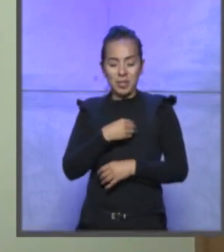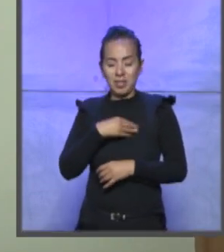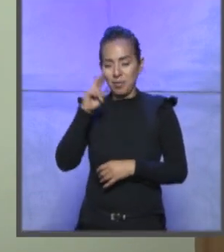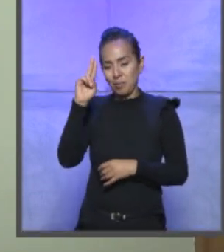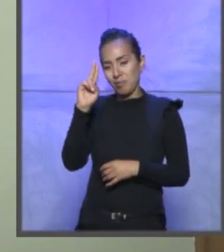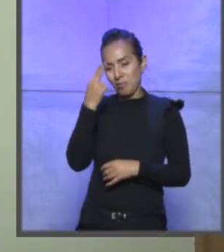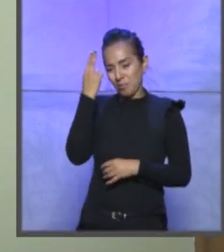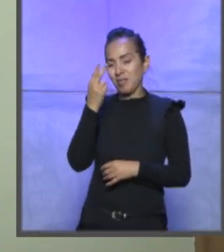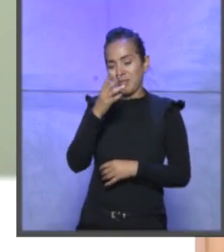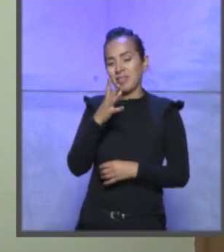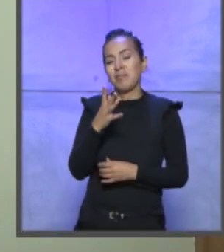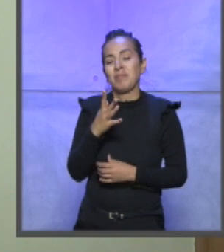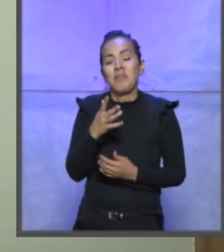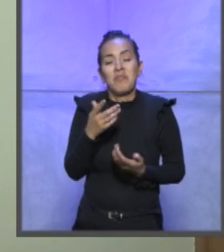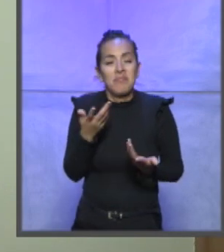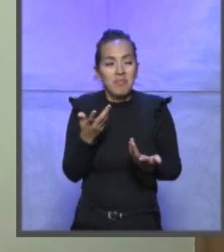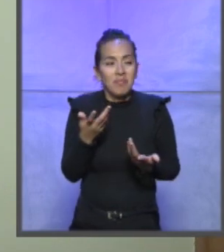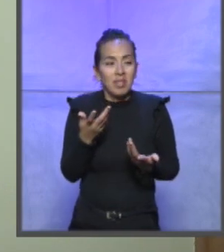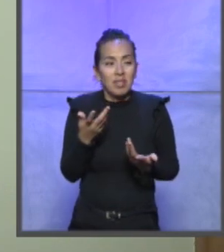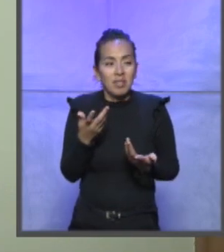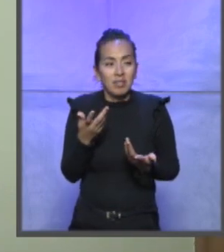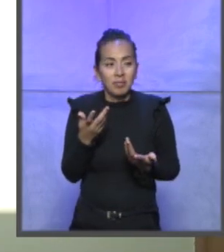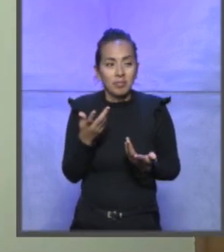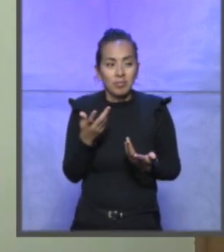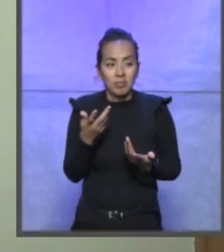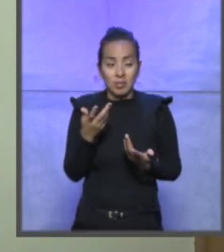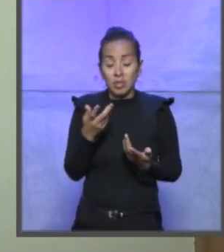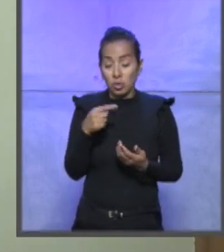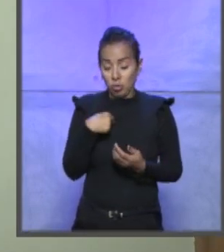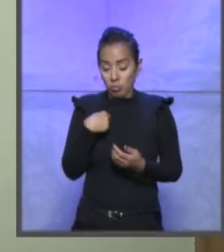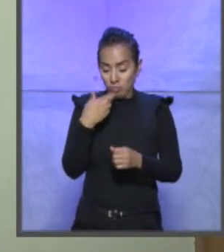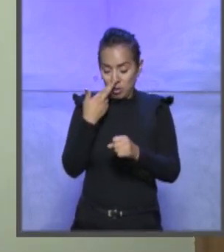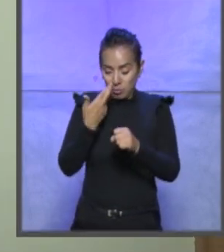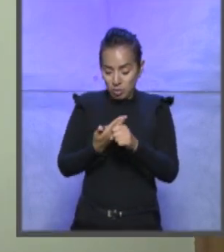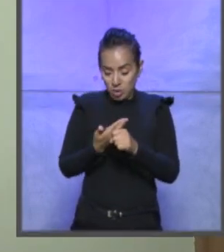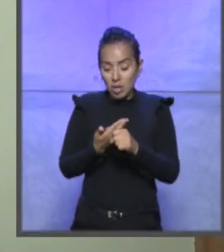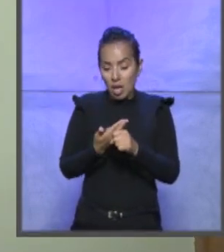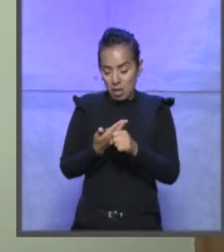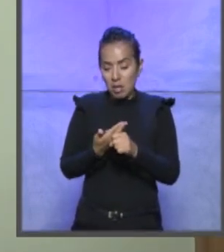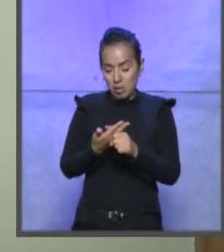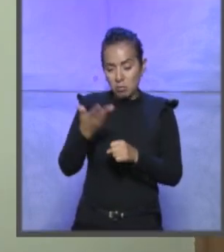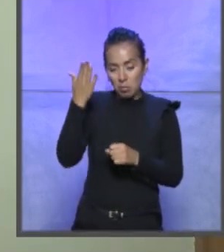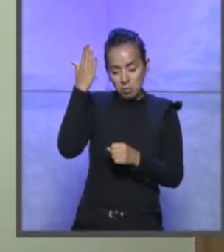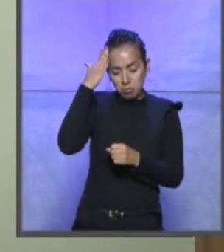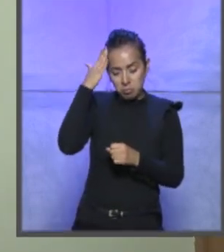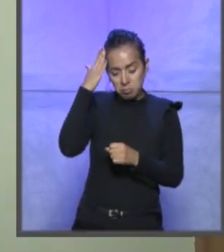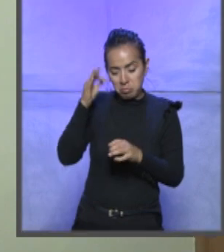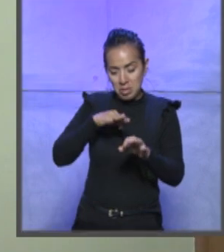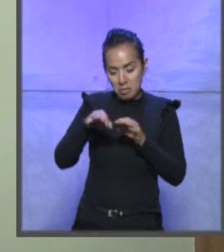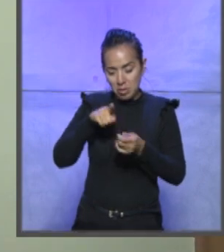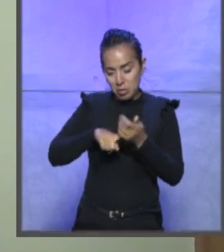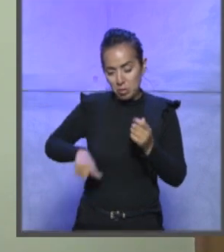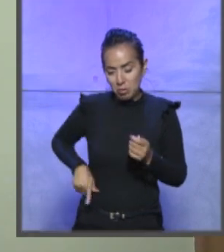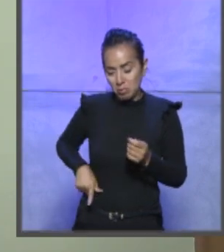ustedes. Y creo que yo tengo la responsabilidad como servidora pública, pero aún más